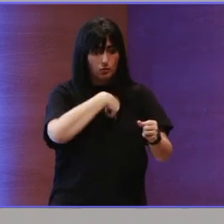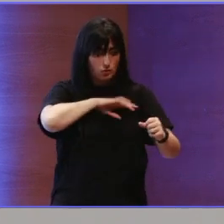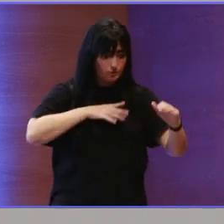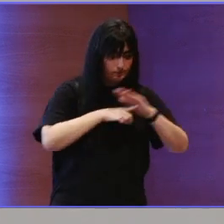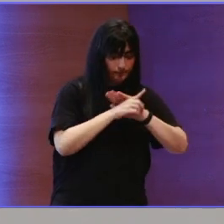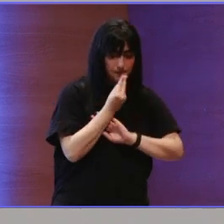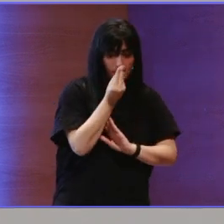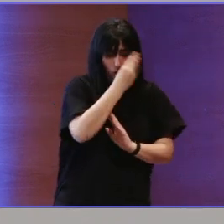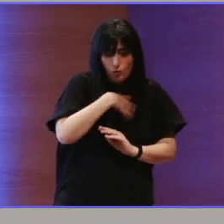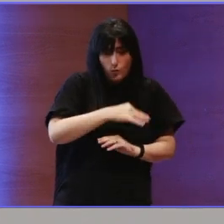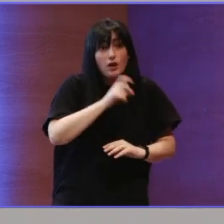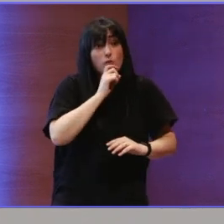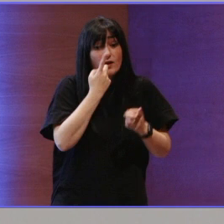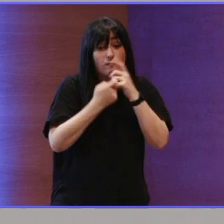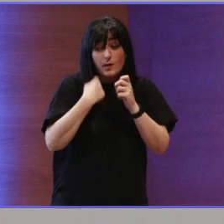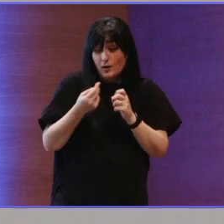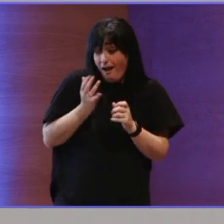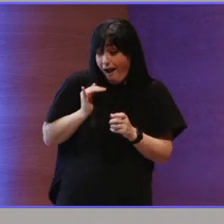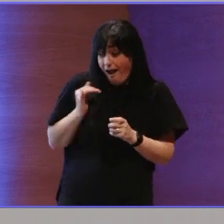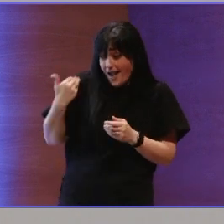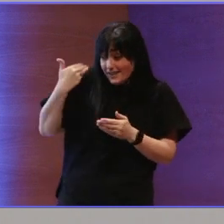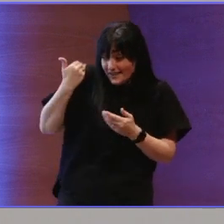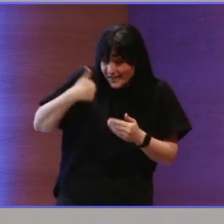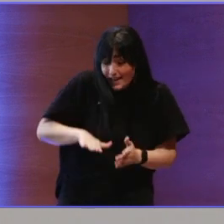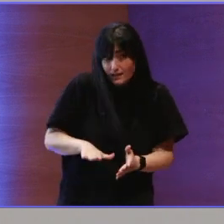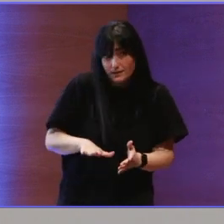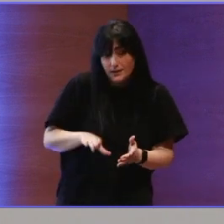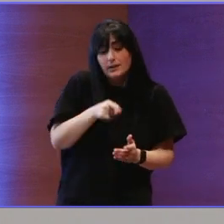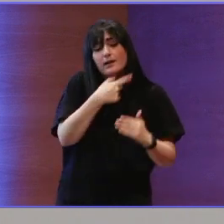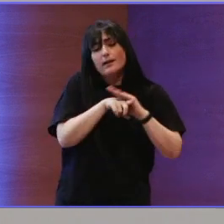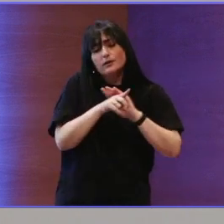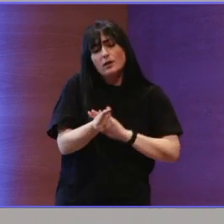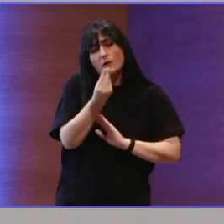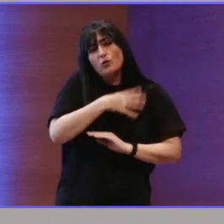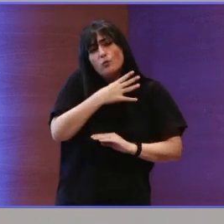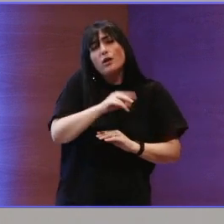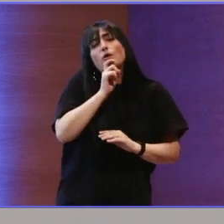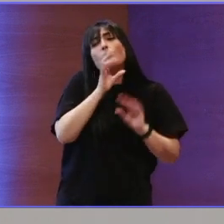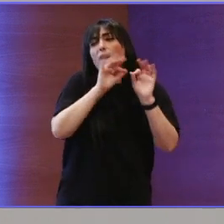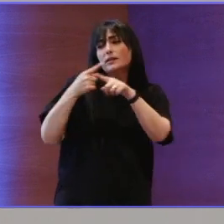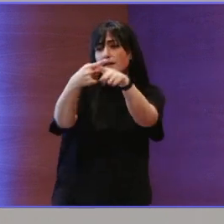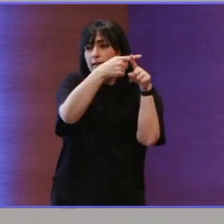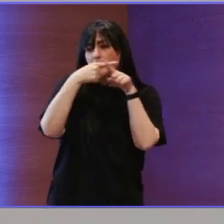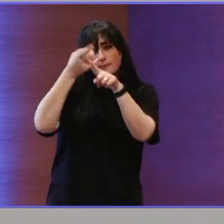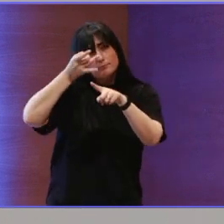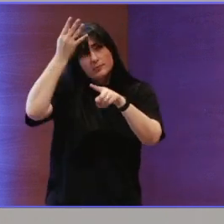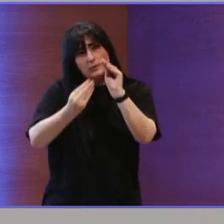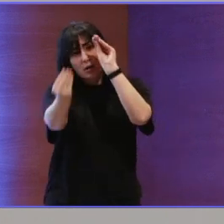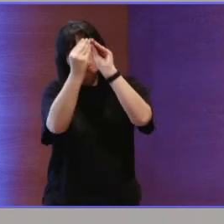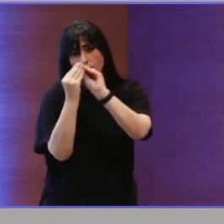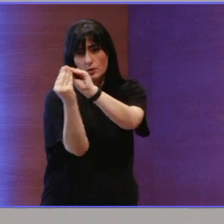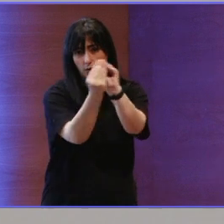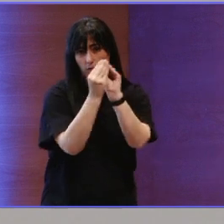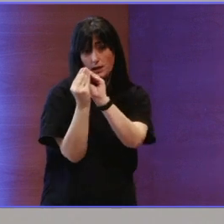sistematizar mejor lo que ya disponemos eh Para que nos pueda dar una idea compartida no a veces somos no solo las políticas son